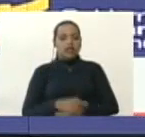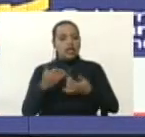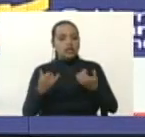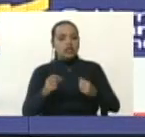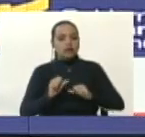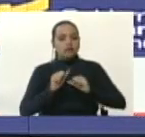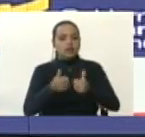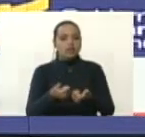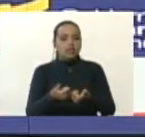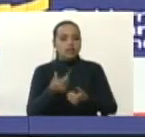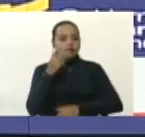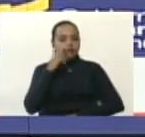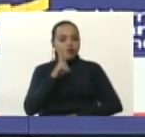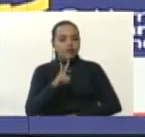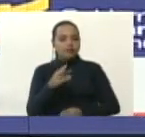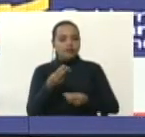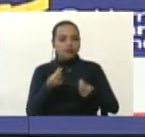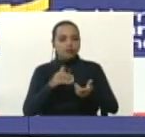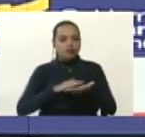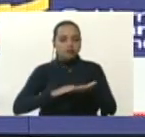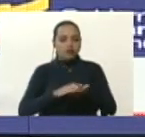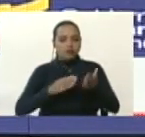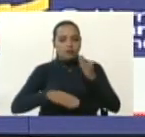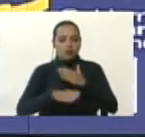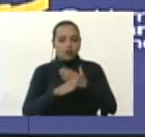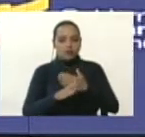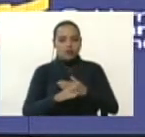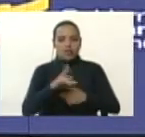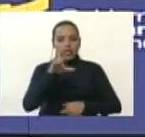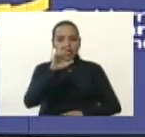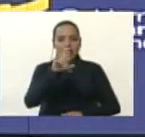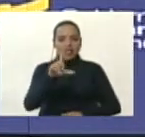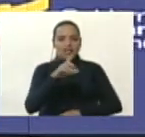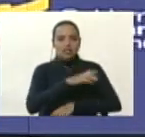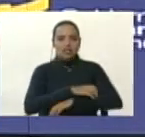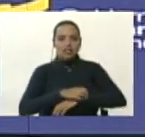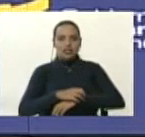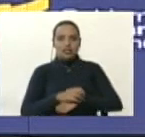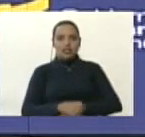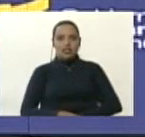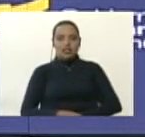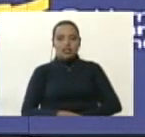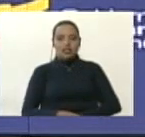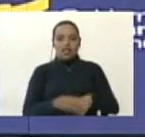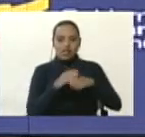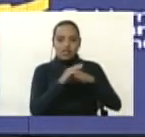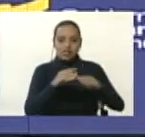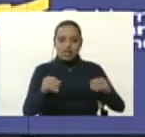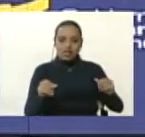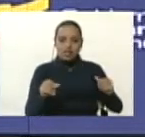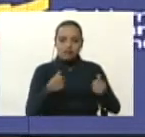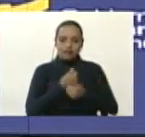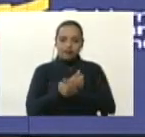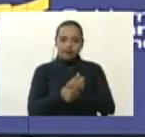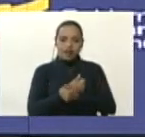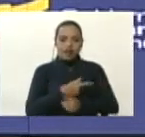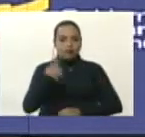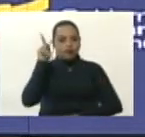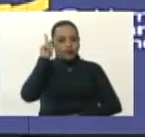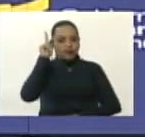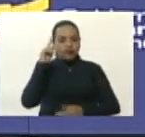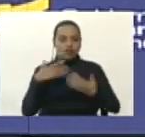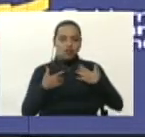dar su fruto. Vámonos para el Tigre, tierra muy querida de nuestro profesor Aristóbulo, el